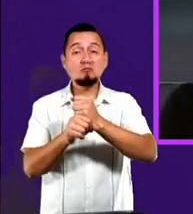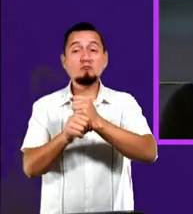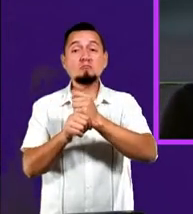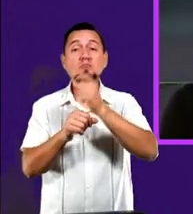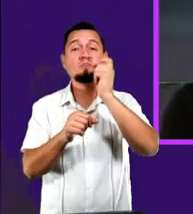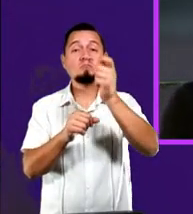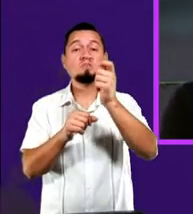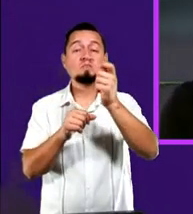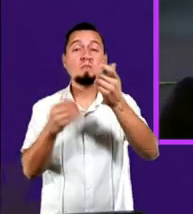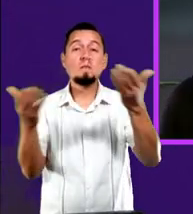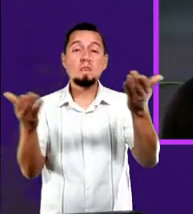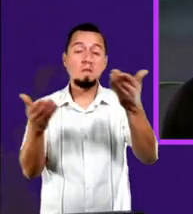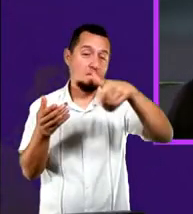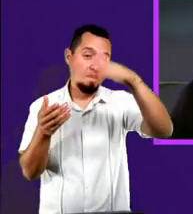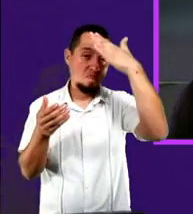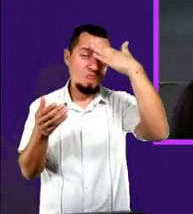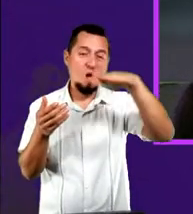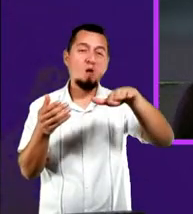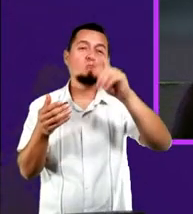Atlas, 17-0.